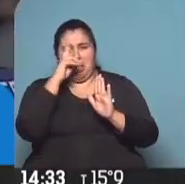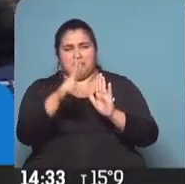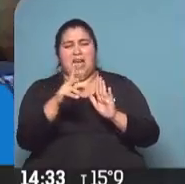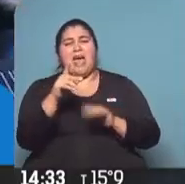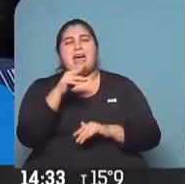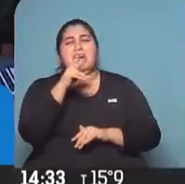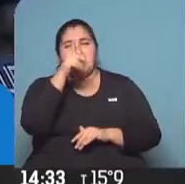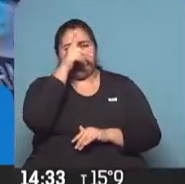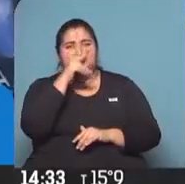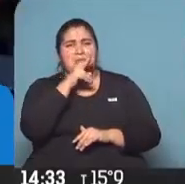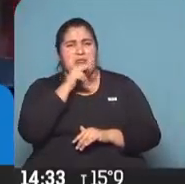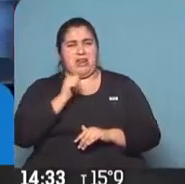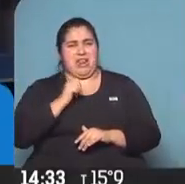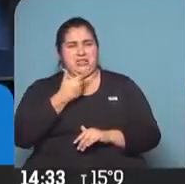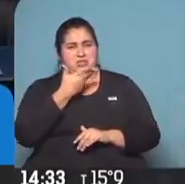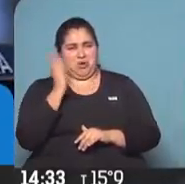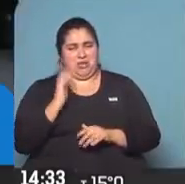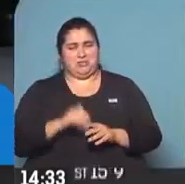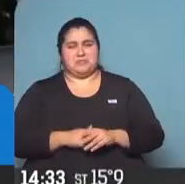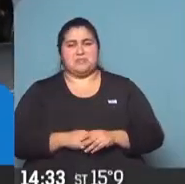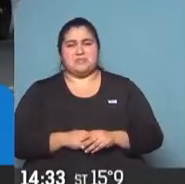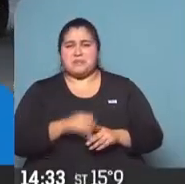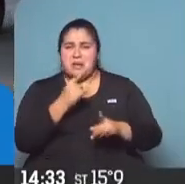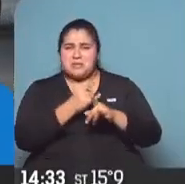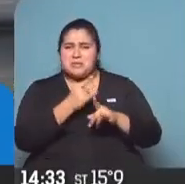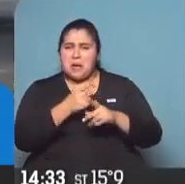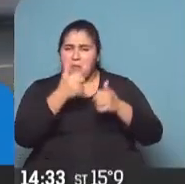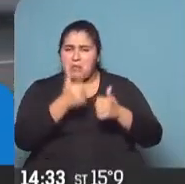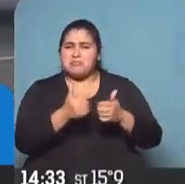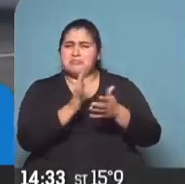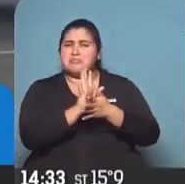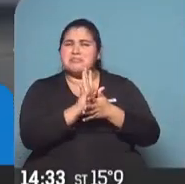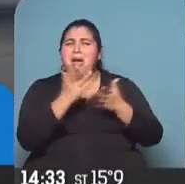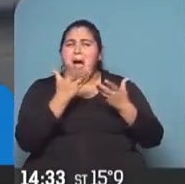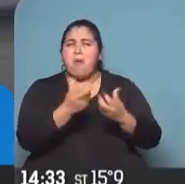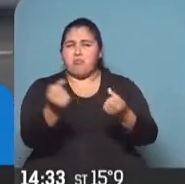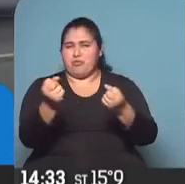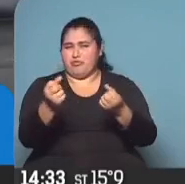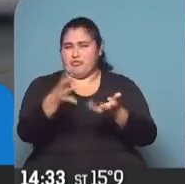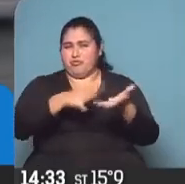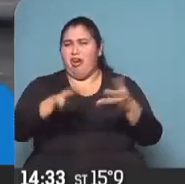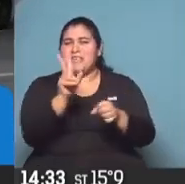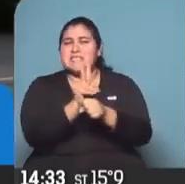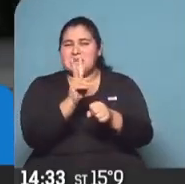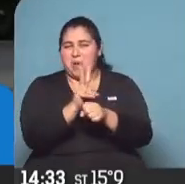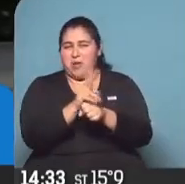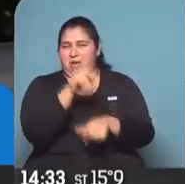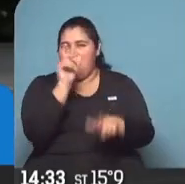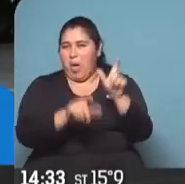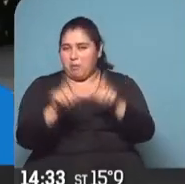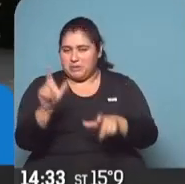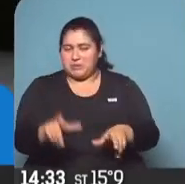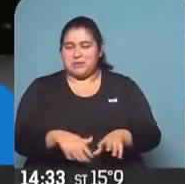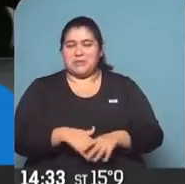nacional argentina siempre acompañando a la seguridad del ciudadano